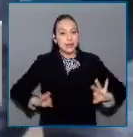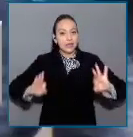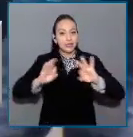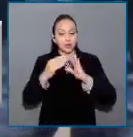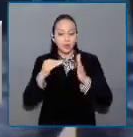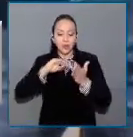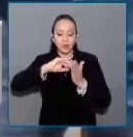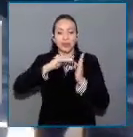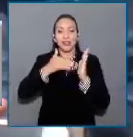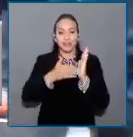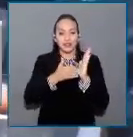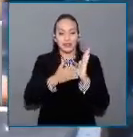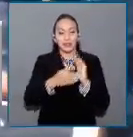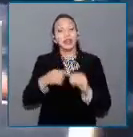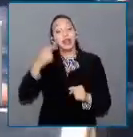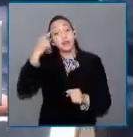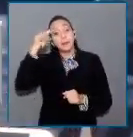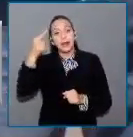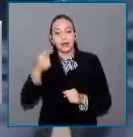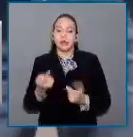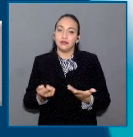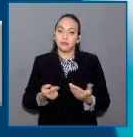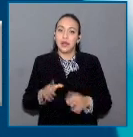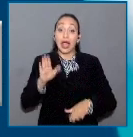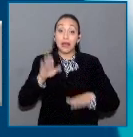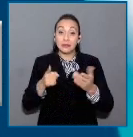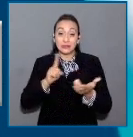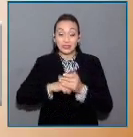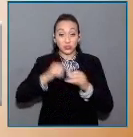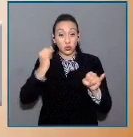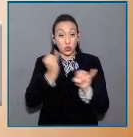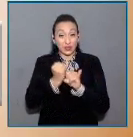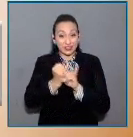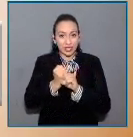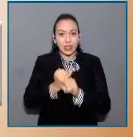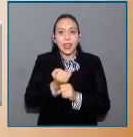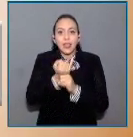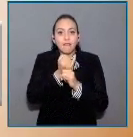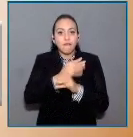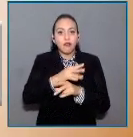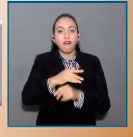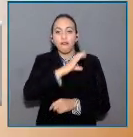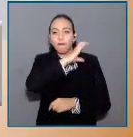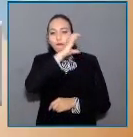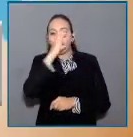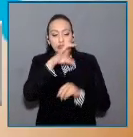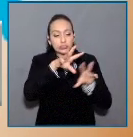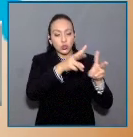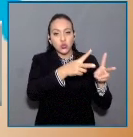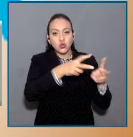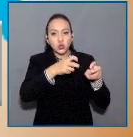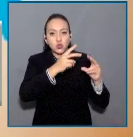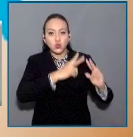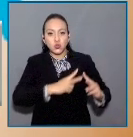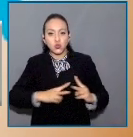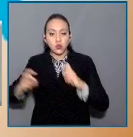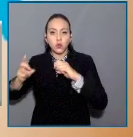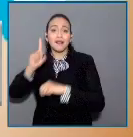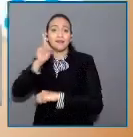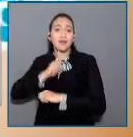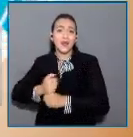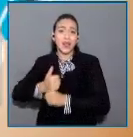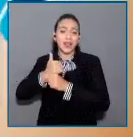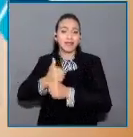violación de derechos a causa de la violencia digital, la cual atenta contra la dignidad de las personas, especialmente de